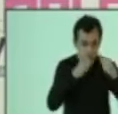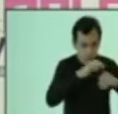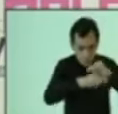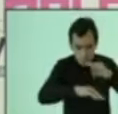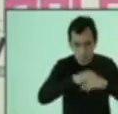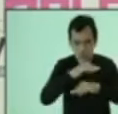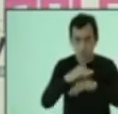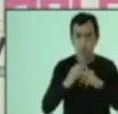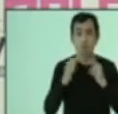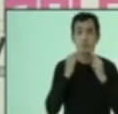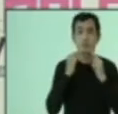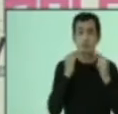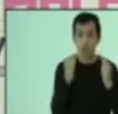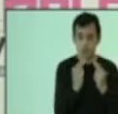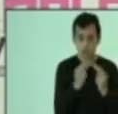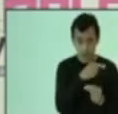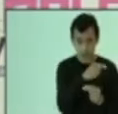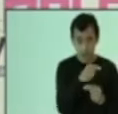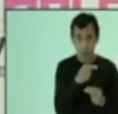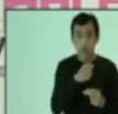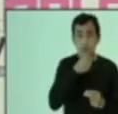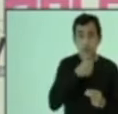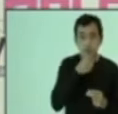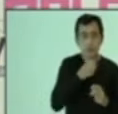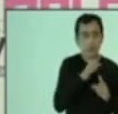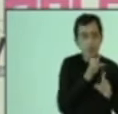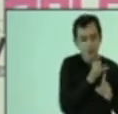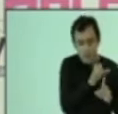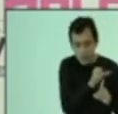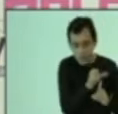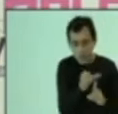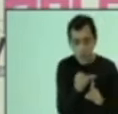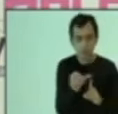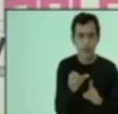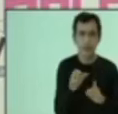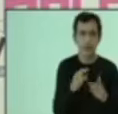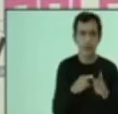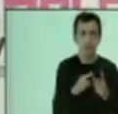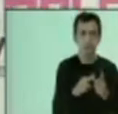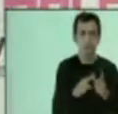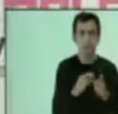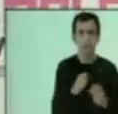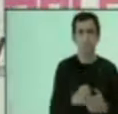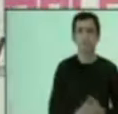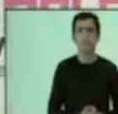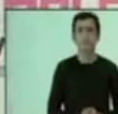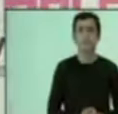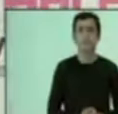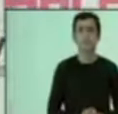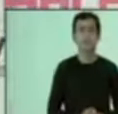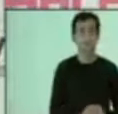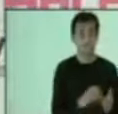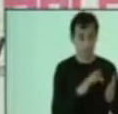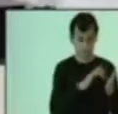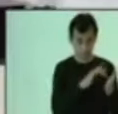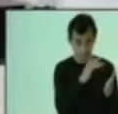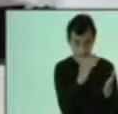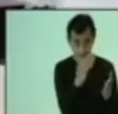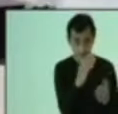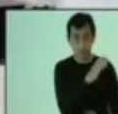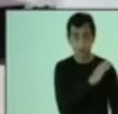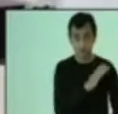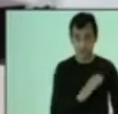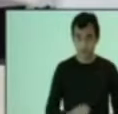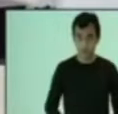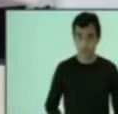la unidad de cuidados intensivos del adulto mayor, que incluye entre sus servicios el de geriatría. Muchas gracias, candidata. Es el